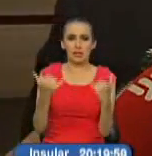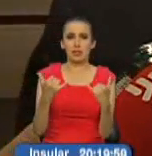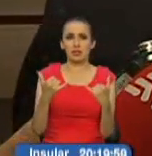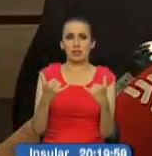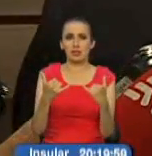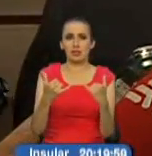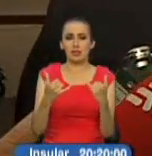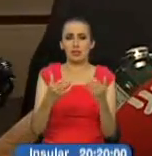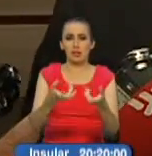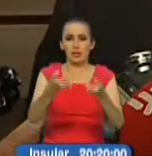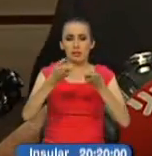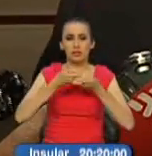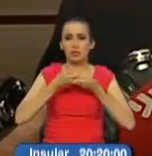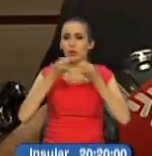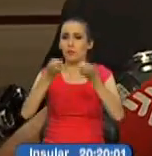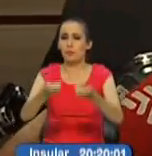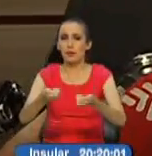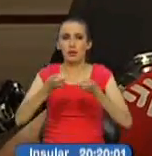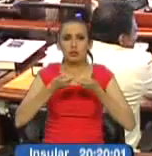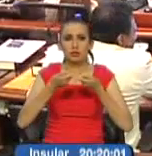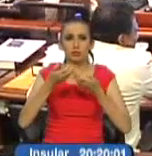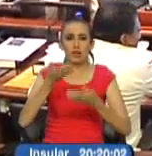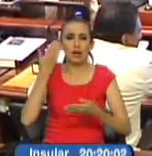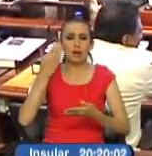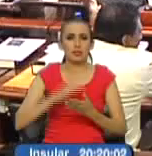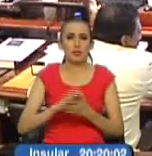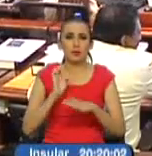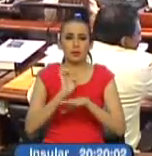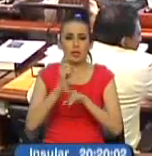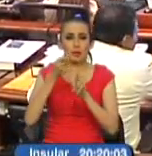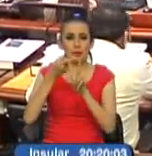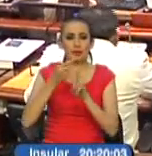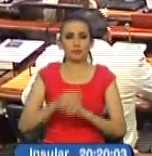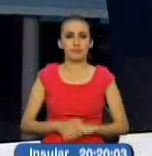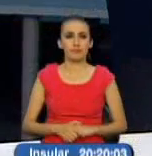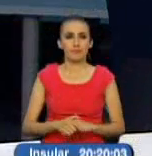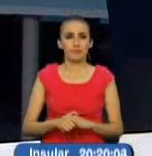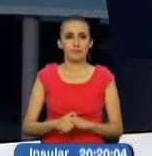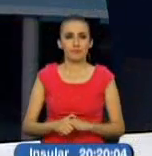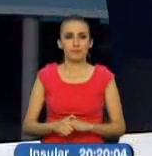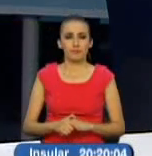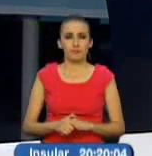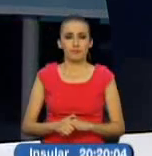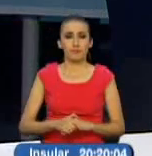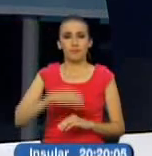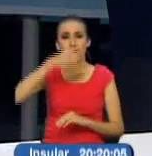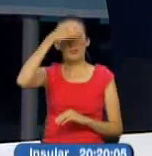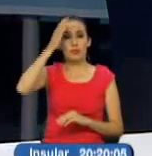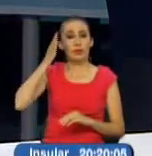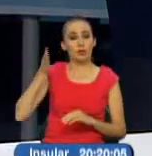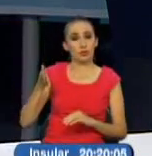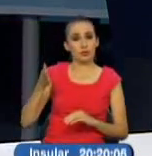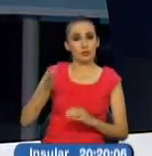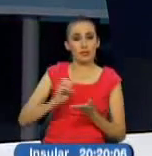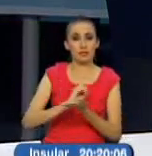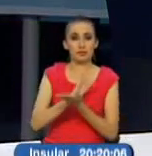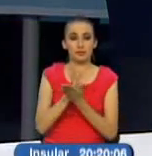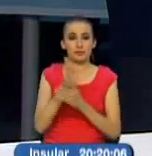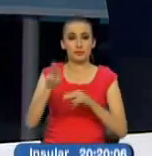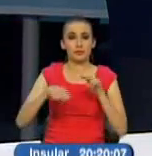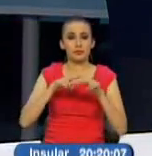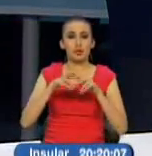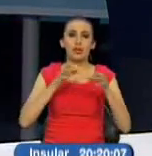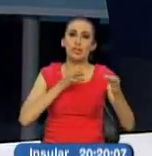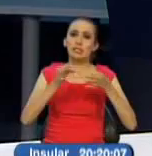en el toma y daca, que solo estirpamos hace 10 años. Alexis Moncayo, Ecuador TV. José Serrano, presidente de la Asamblea Nacional, explicó